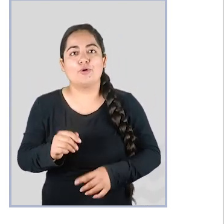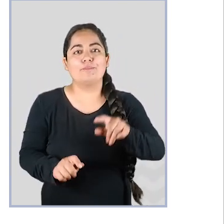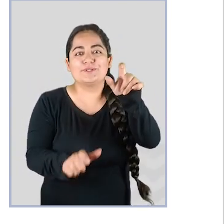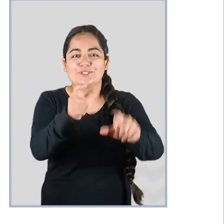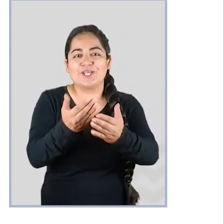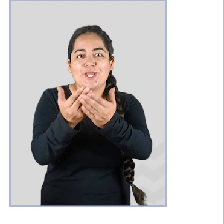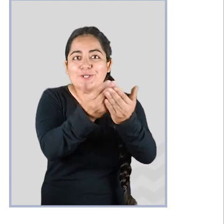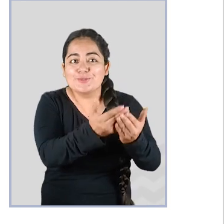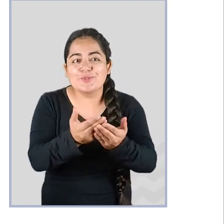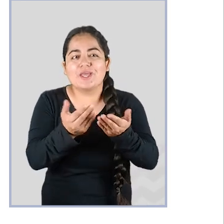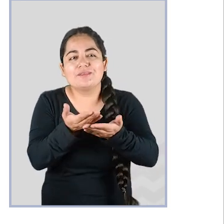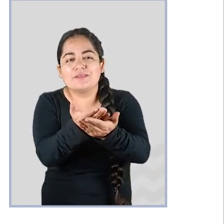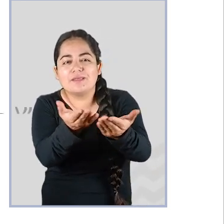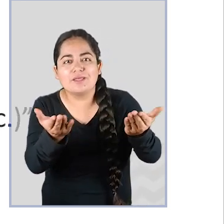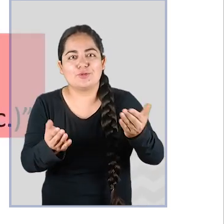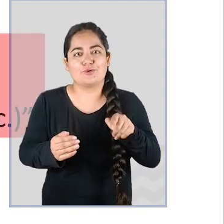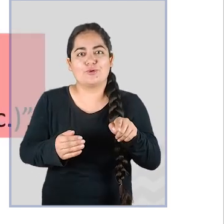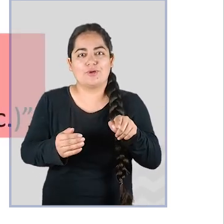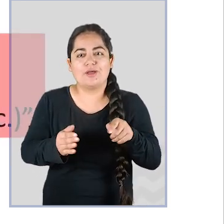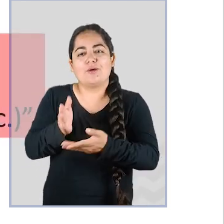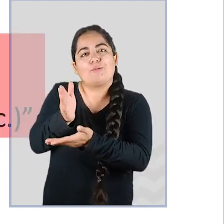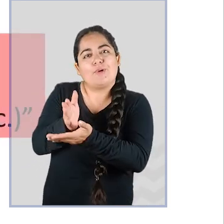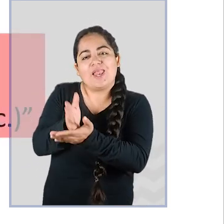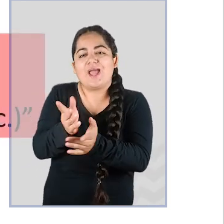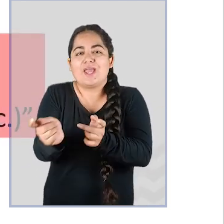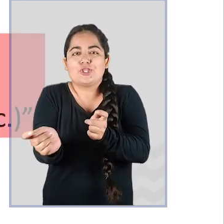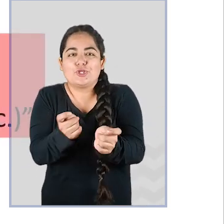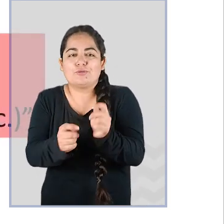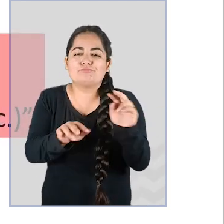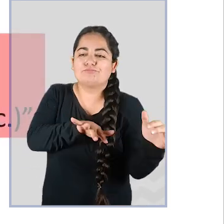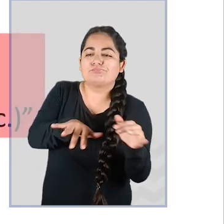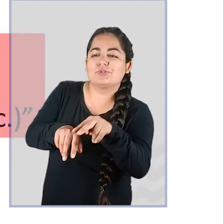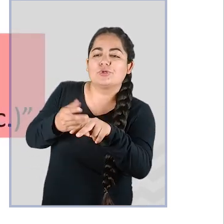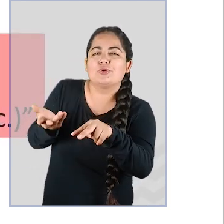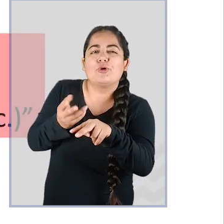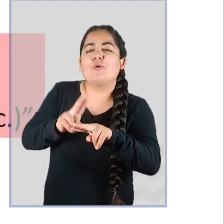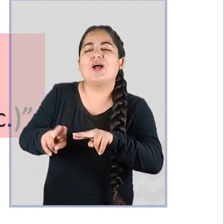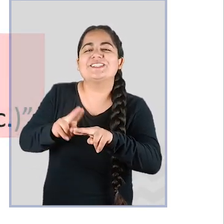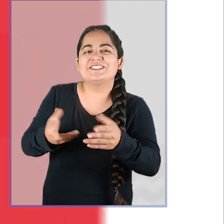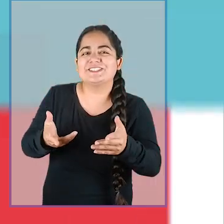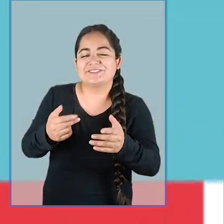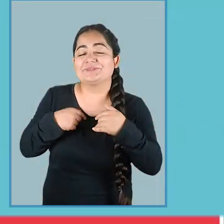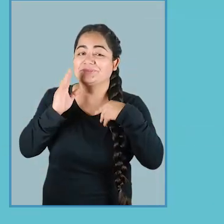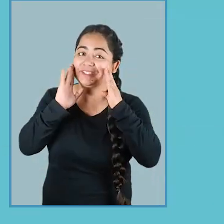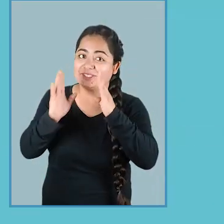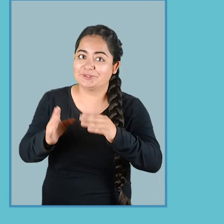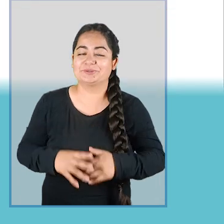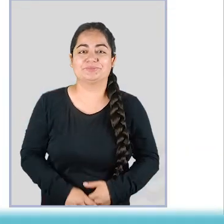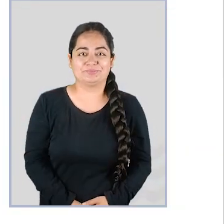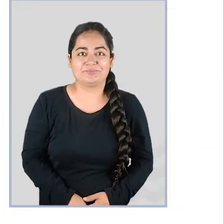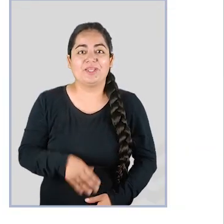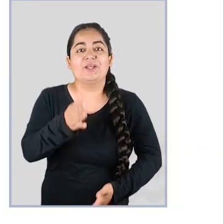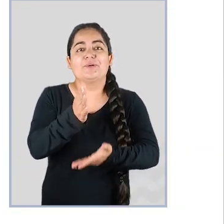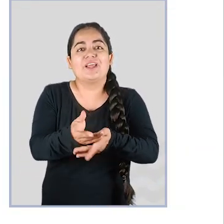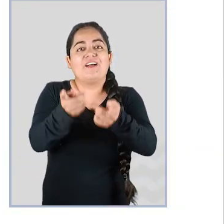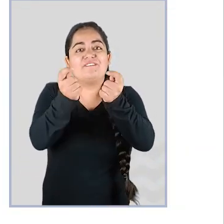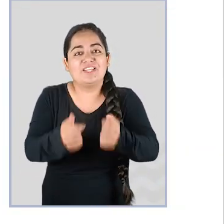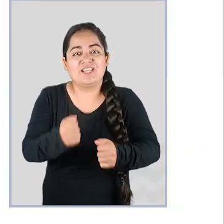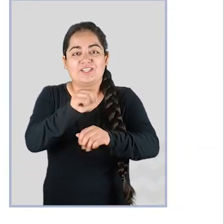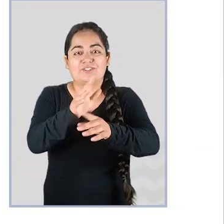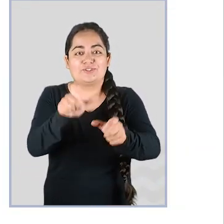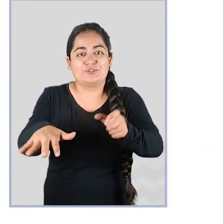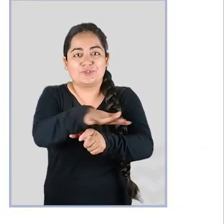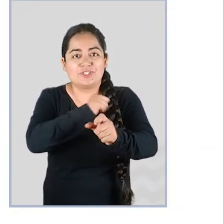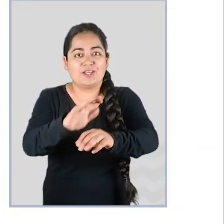las estudiantes de la gestión que realiza el establecimiento en relación a esto. En las habilidades socioemocionales